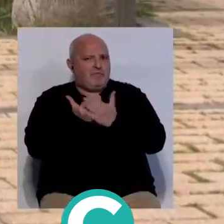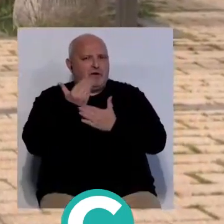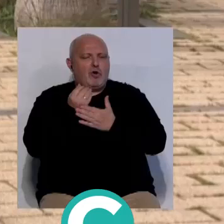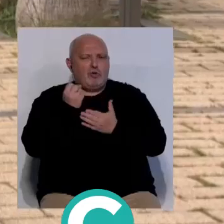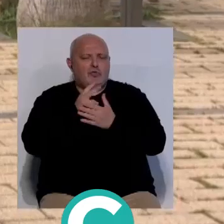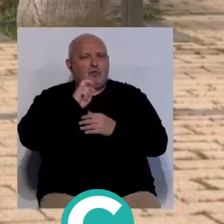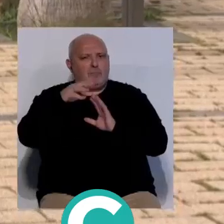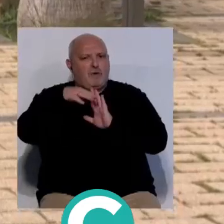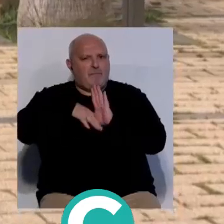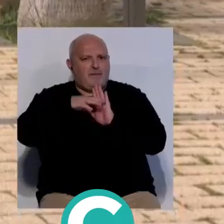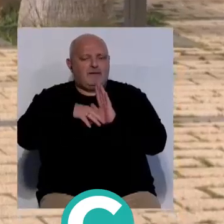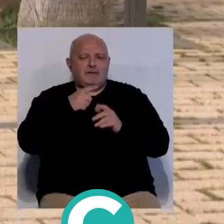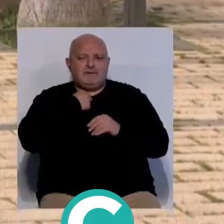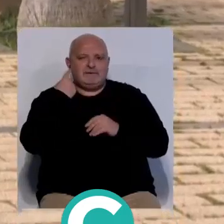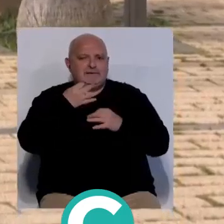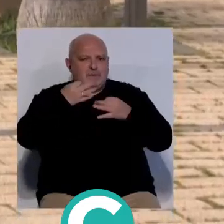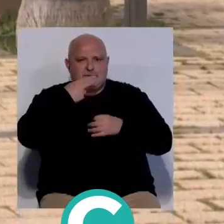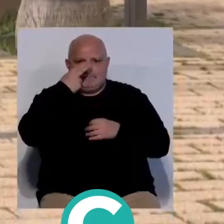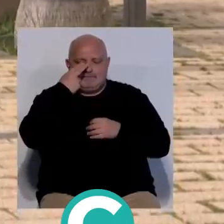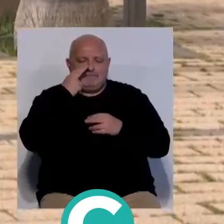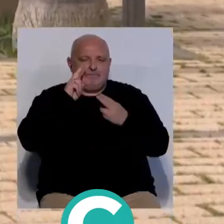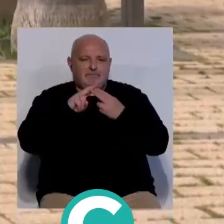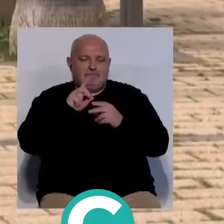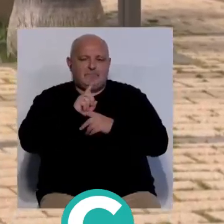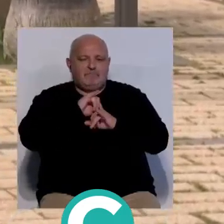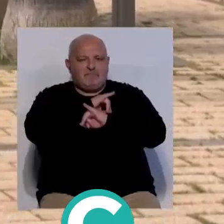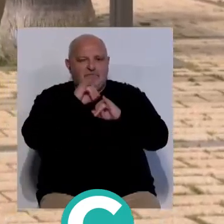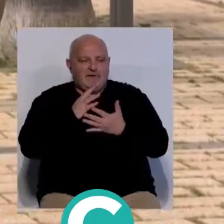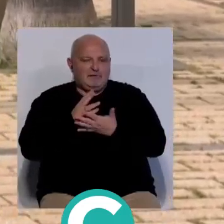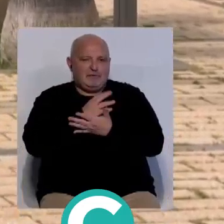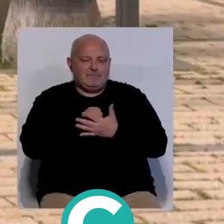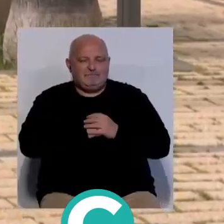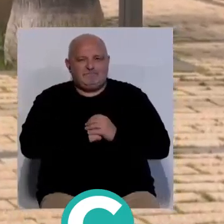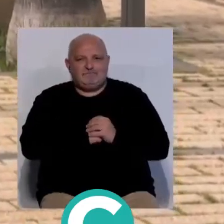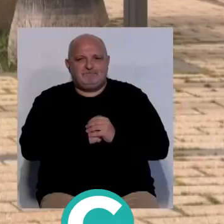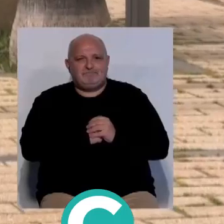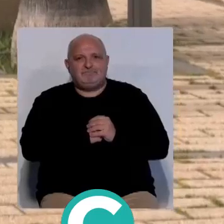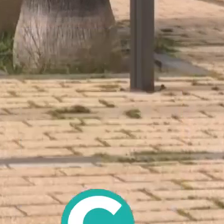propuestas que esperamos les resulten interesantes. Hasta entonces, sean muy felices.